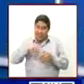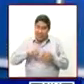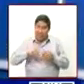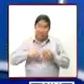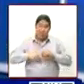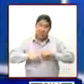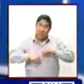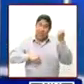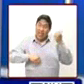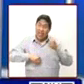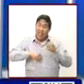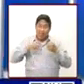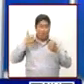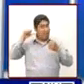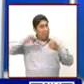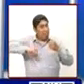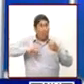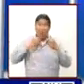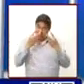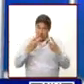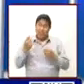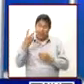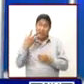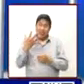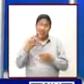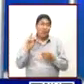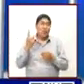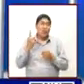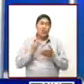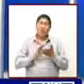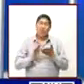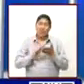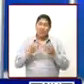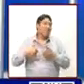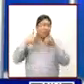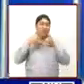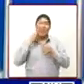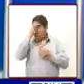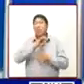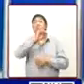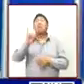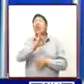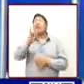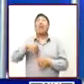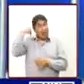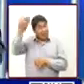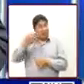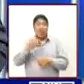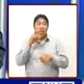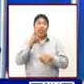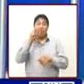gana o pierde, usted está invitado a ver la Red Bolivisión, el único canal autorizado de la Champions. El miércoles